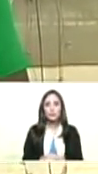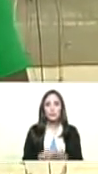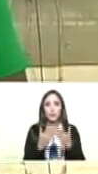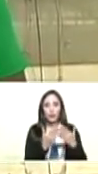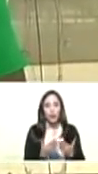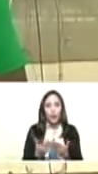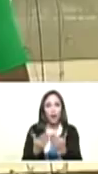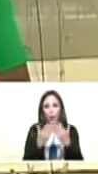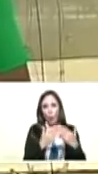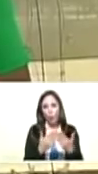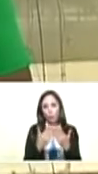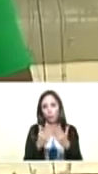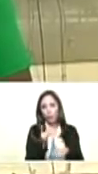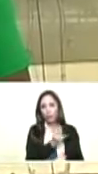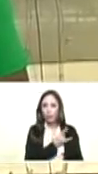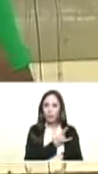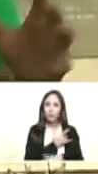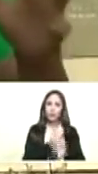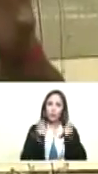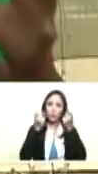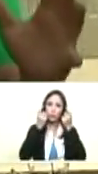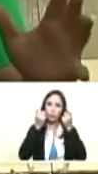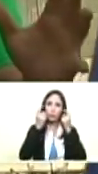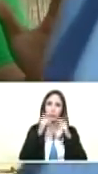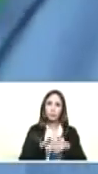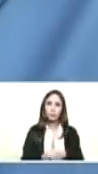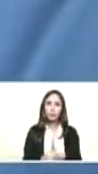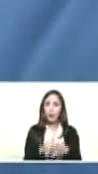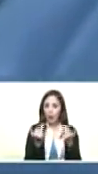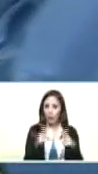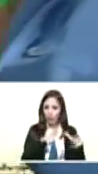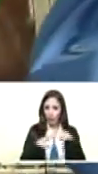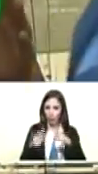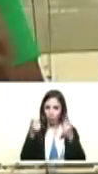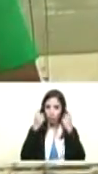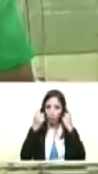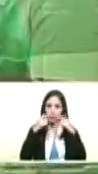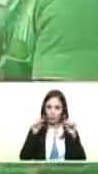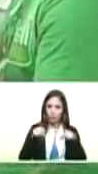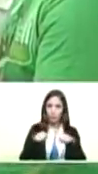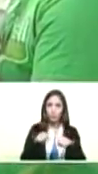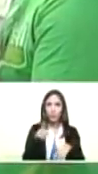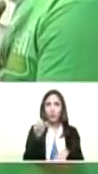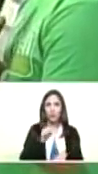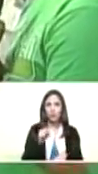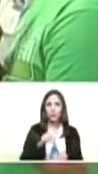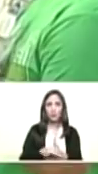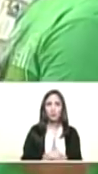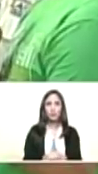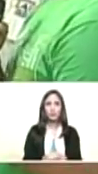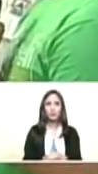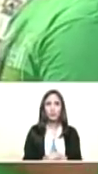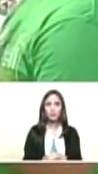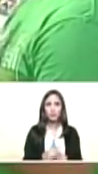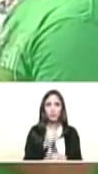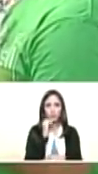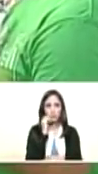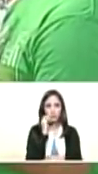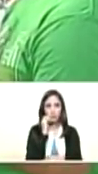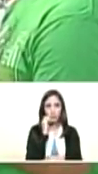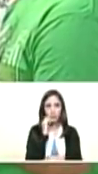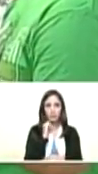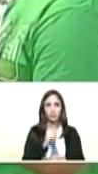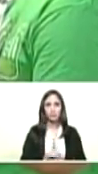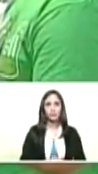estos chambistas agrourbanos directamente. ¿Lo están formando ya? Sí, con una formación práctica productiva. Los chambistas agrourbanos.